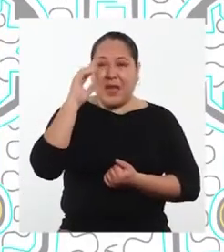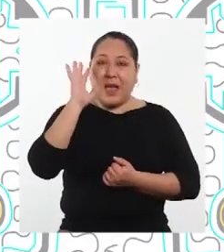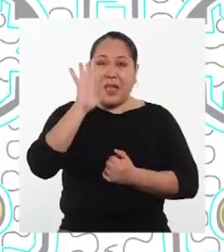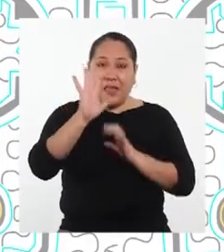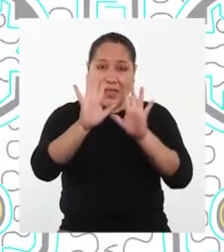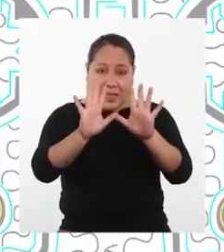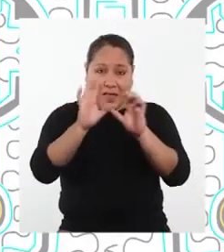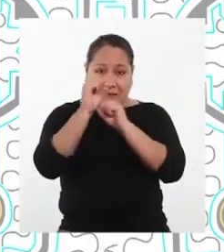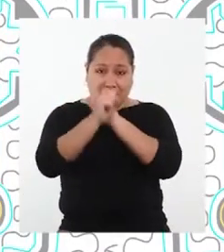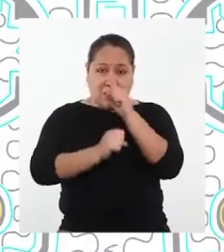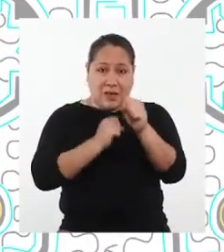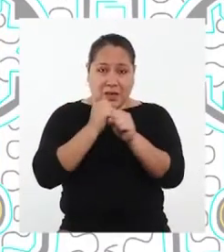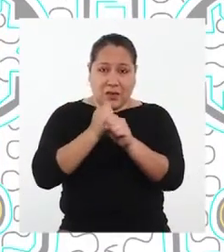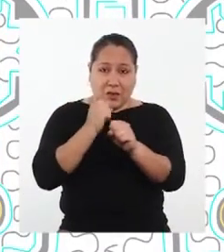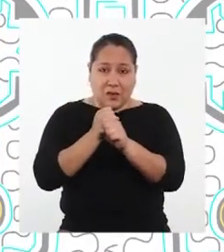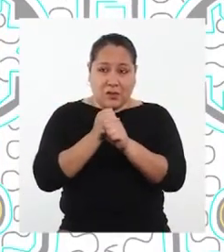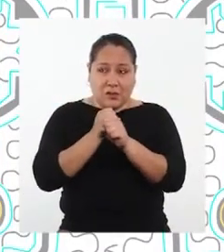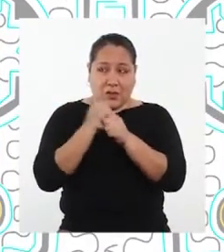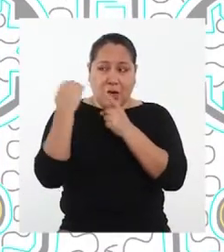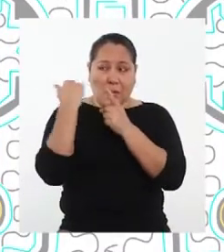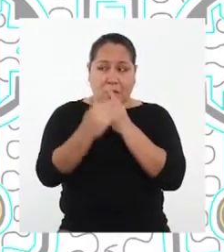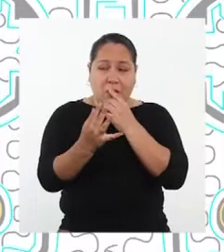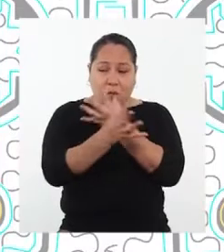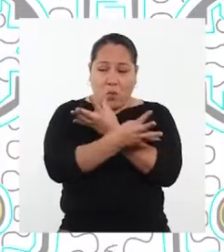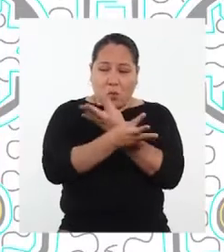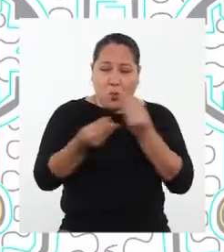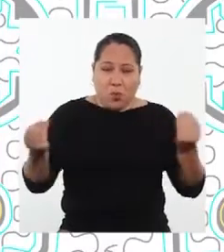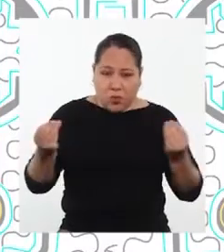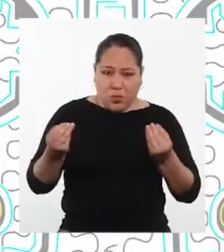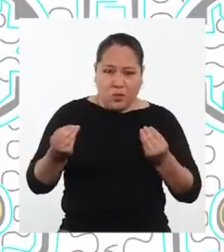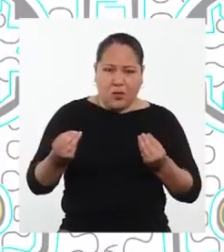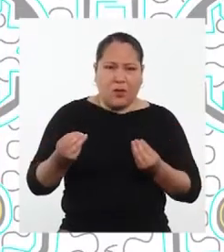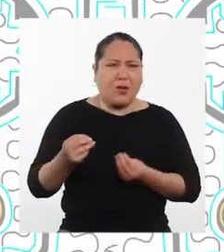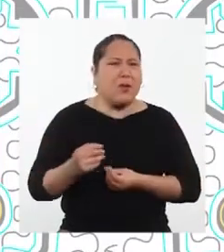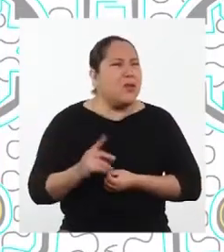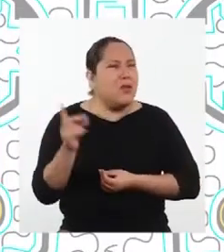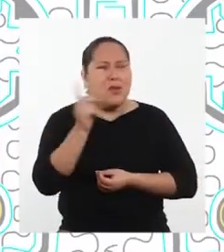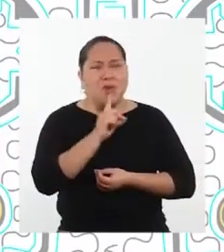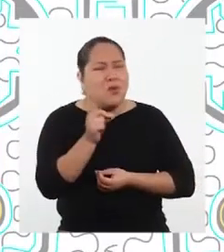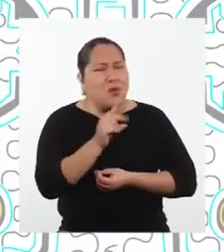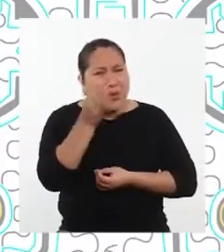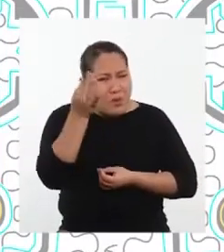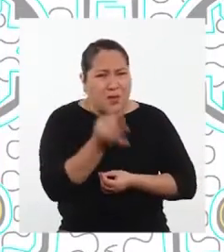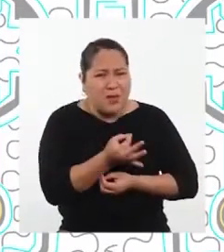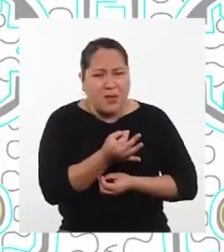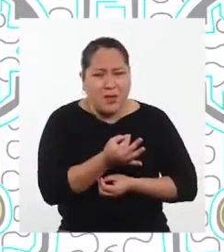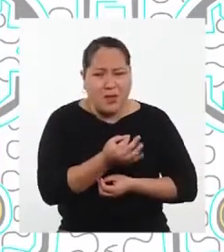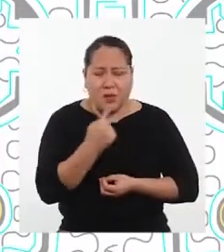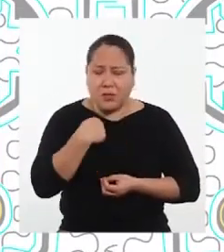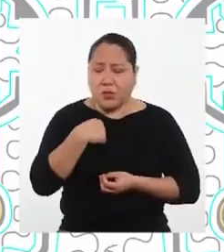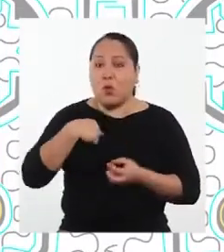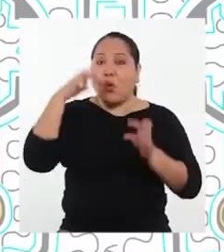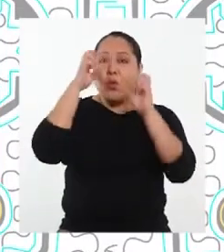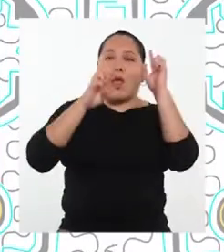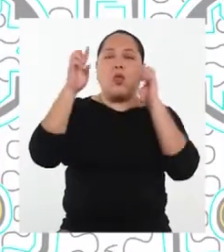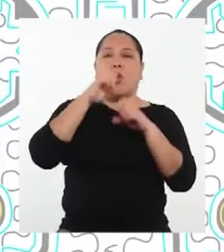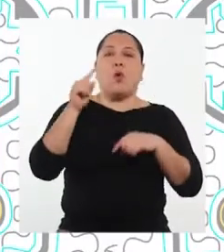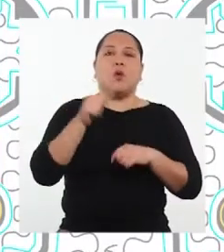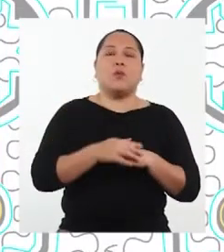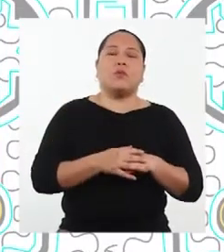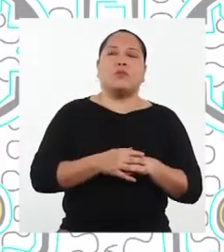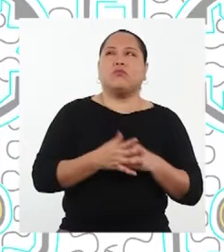que en solo 10 años la mitad de ellas ha desaparecido? No, y no lo puedo creer. Tengo una